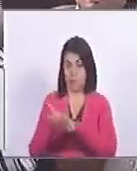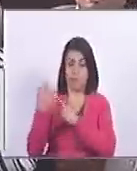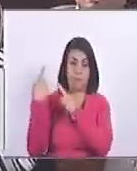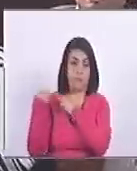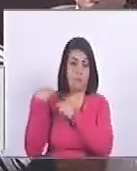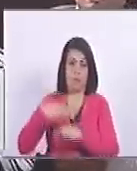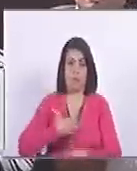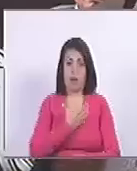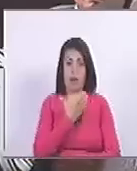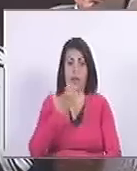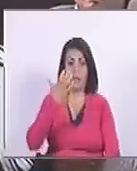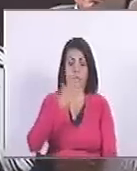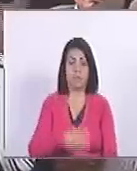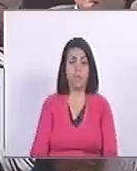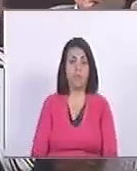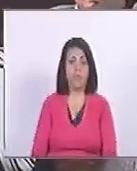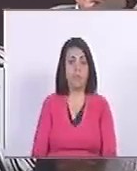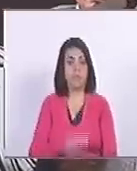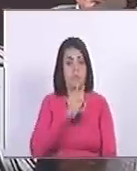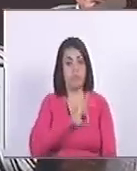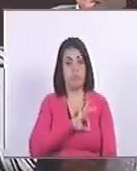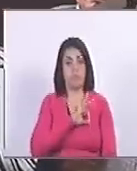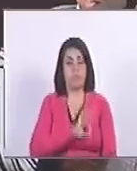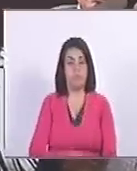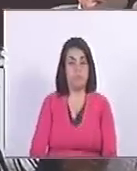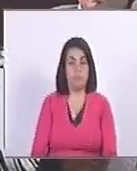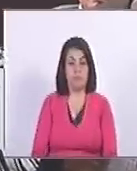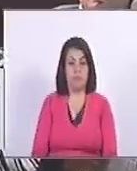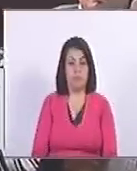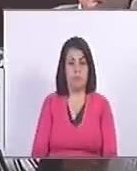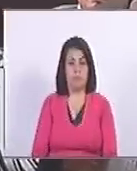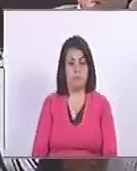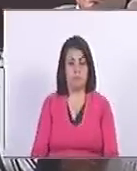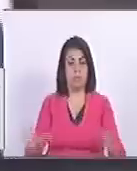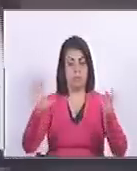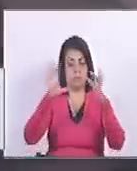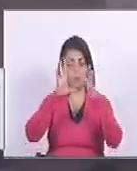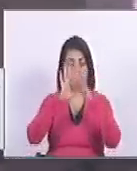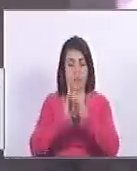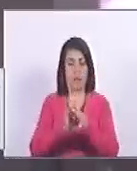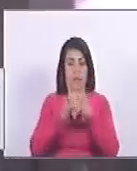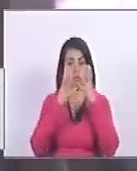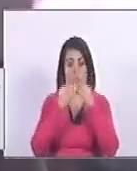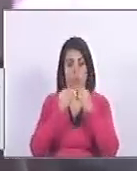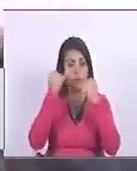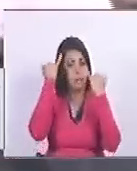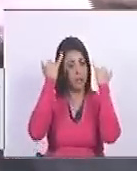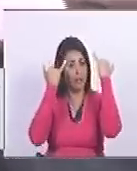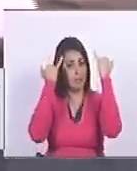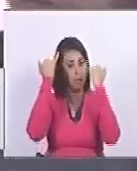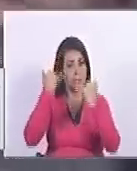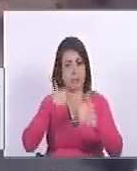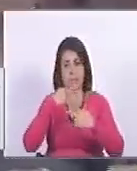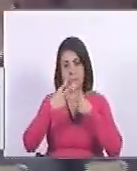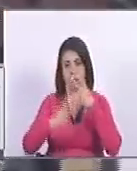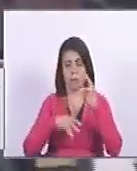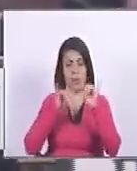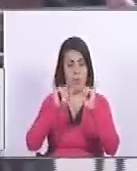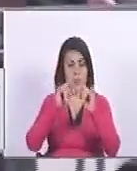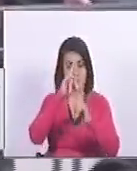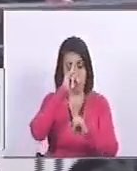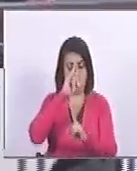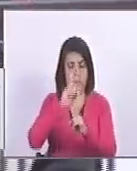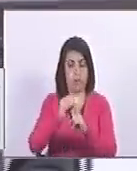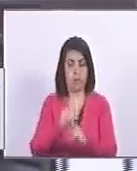el canto coral para la sociedad. Es la unificación de multidiversidad de voces en un mismo